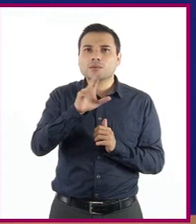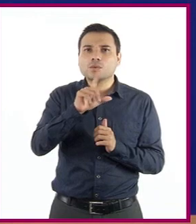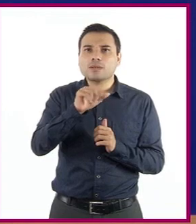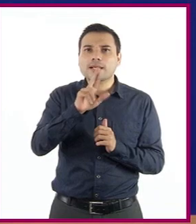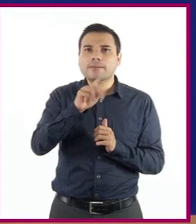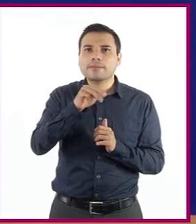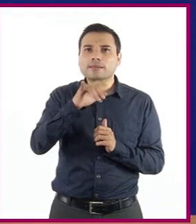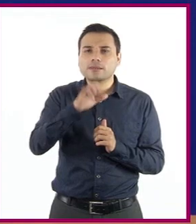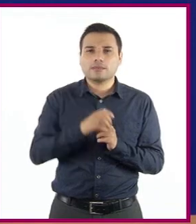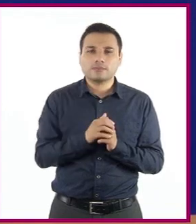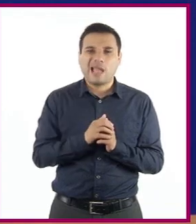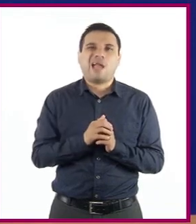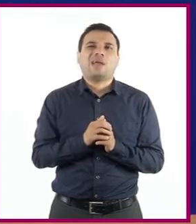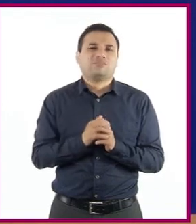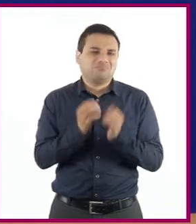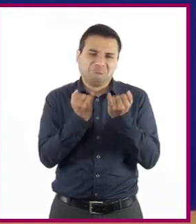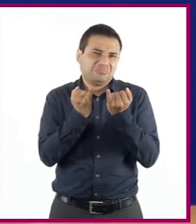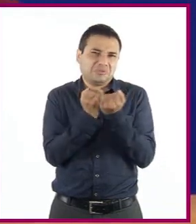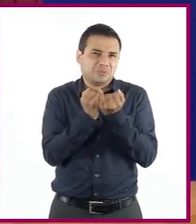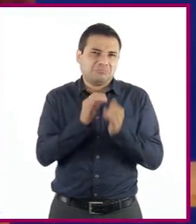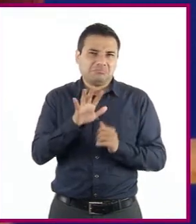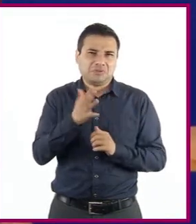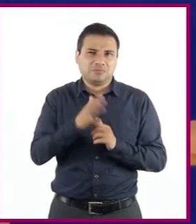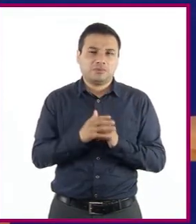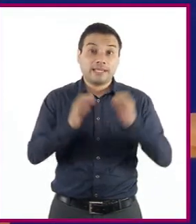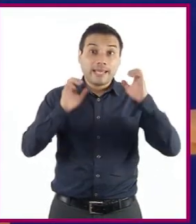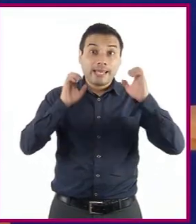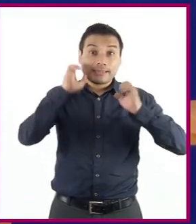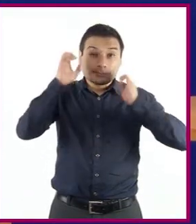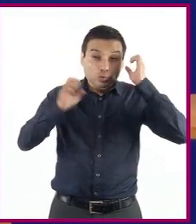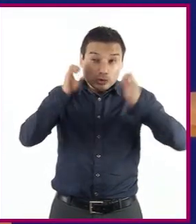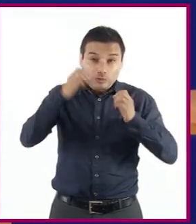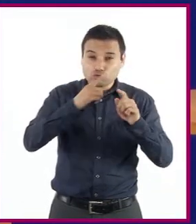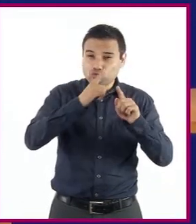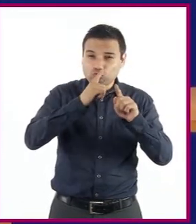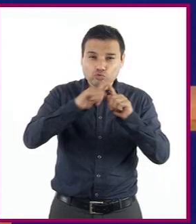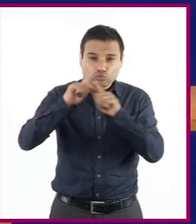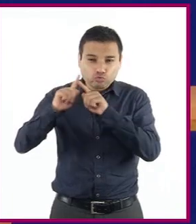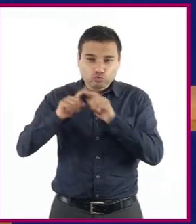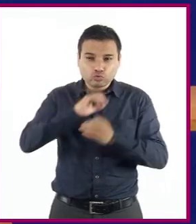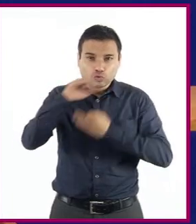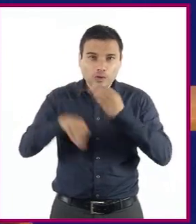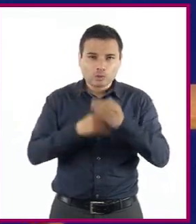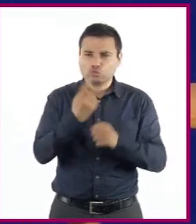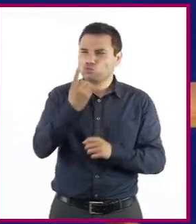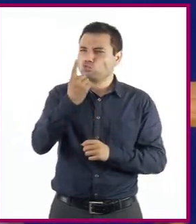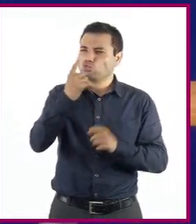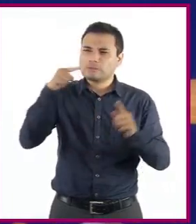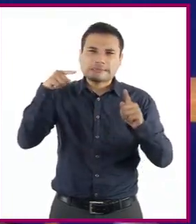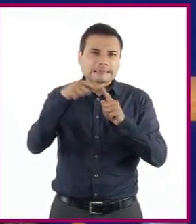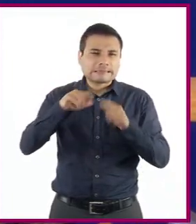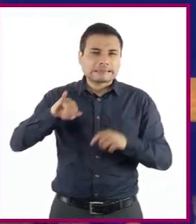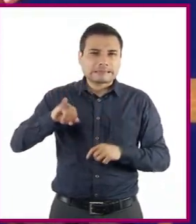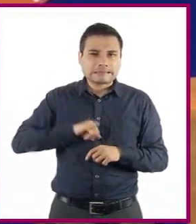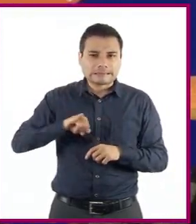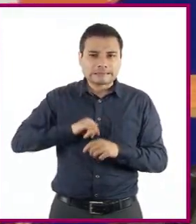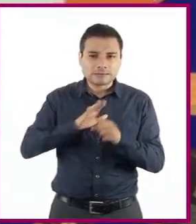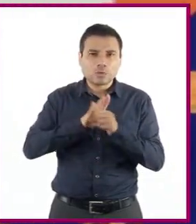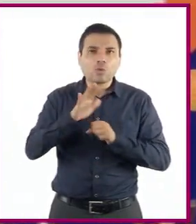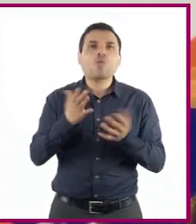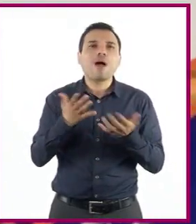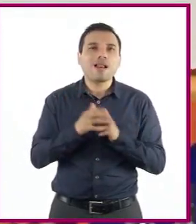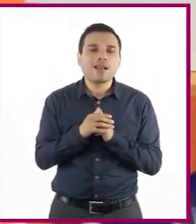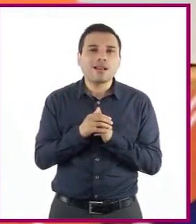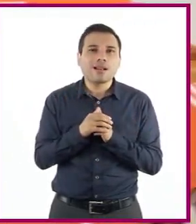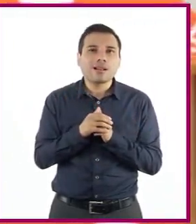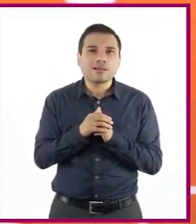Yo creo que es algo similar. De todas las exposiciones que puede haber en el museo, la que interesa para los fines de la